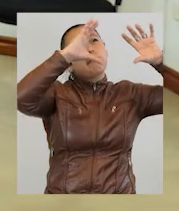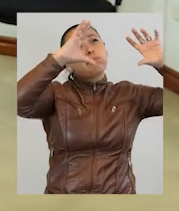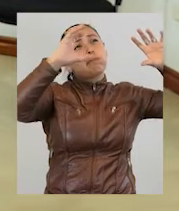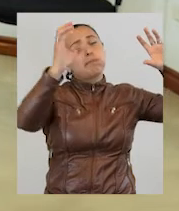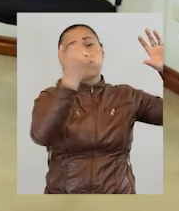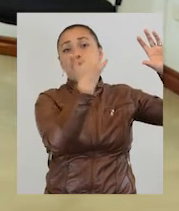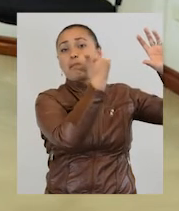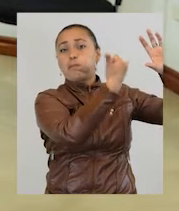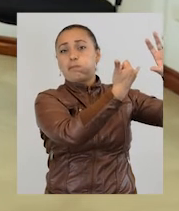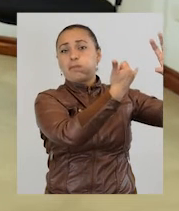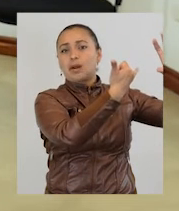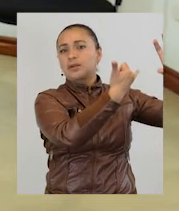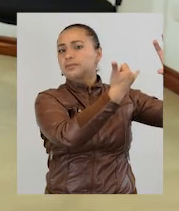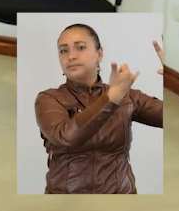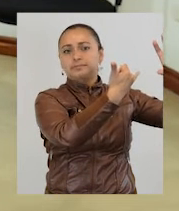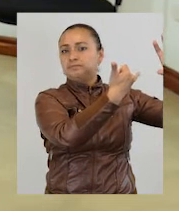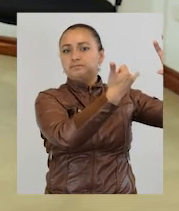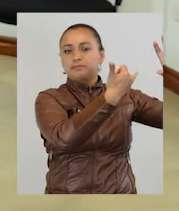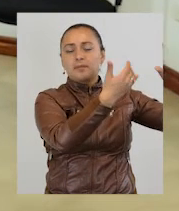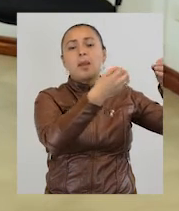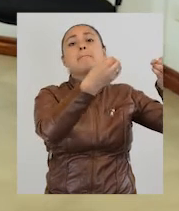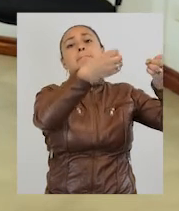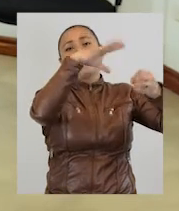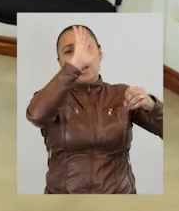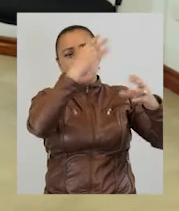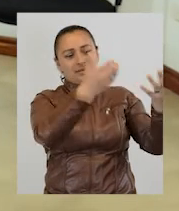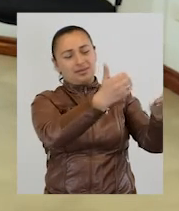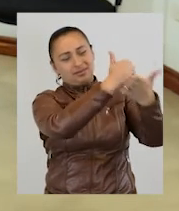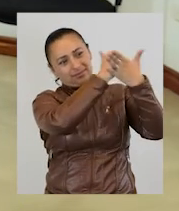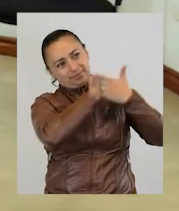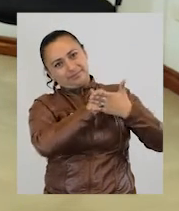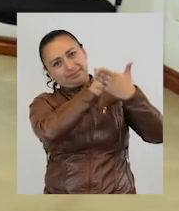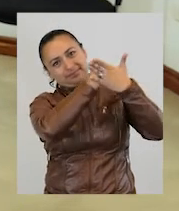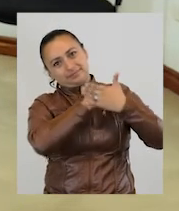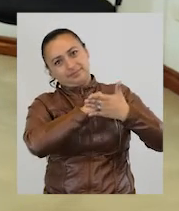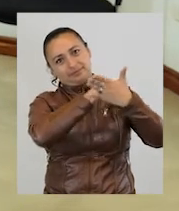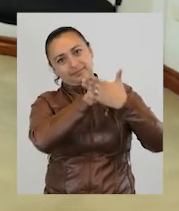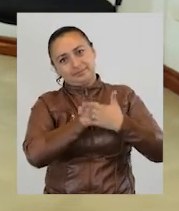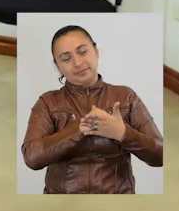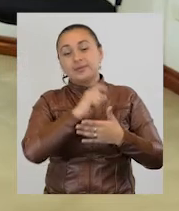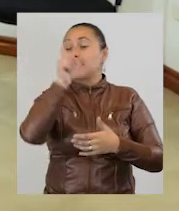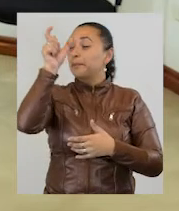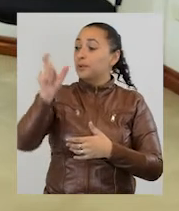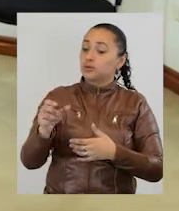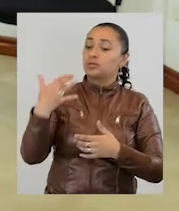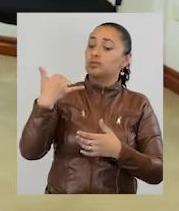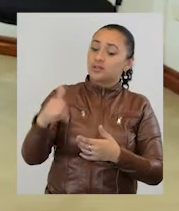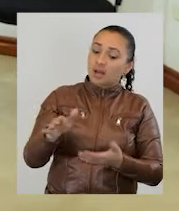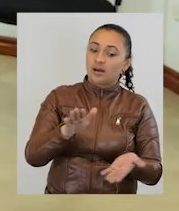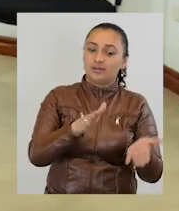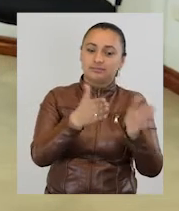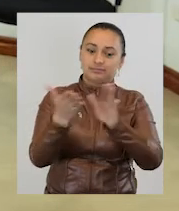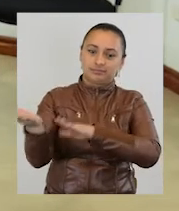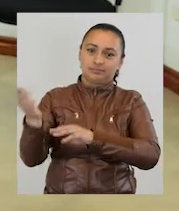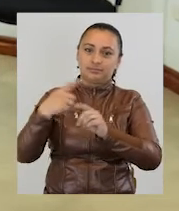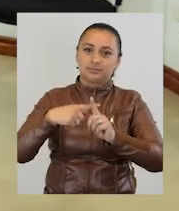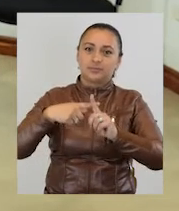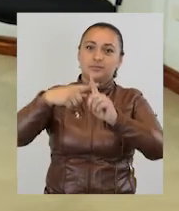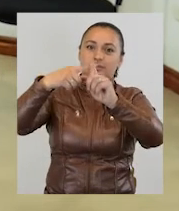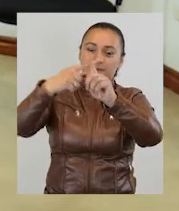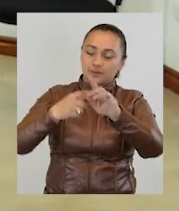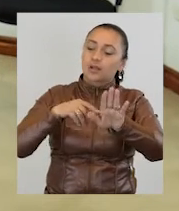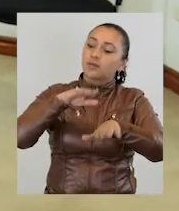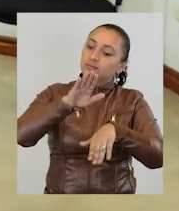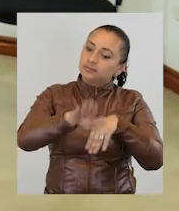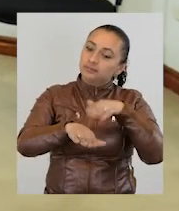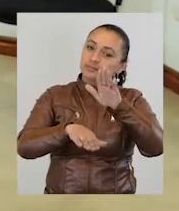las nubes, sino uno que camina con nuestros pasos, uno que pasó por la cruz, que